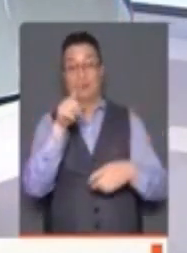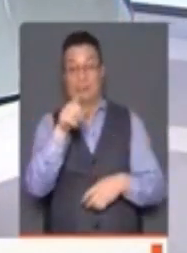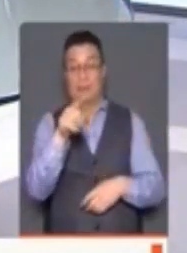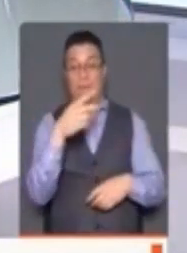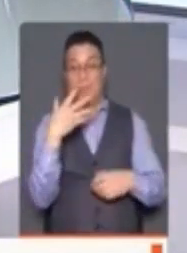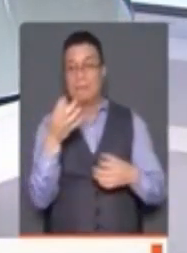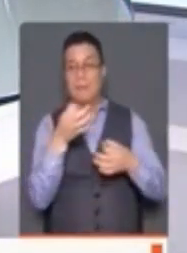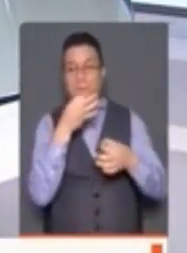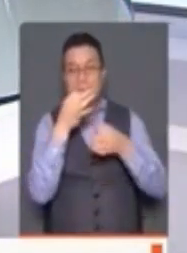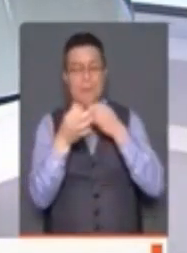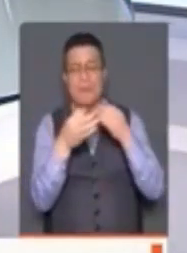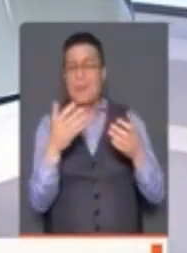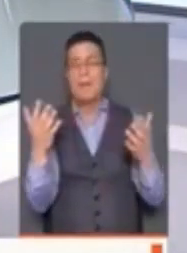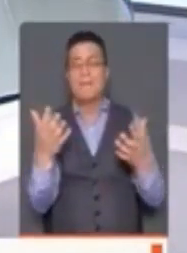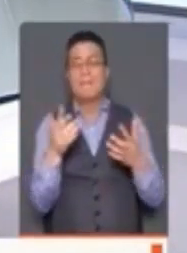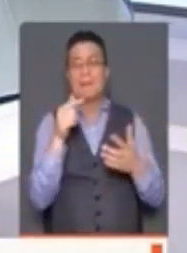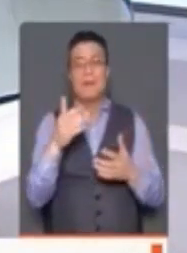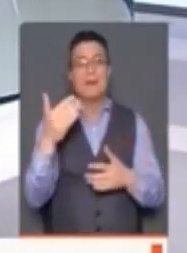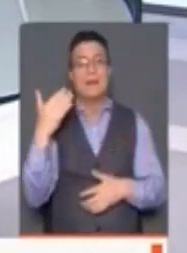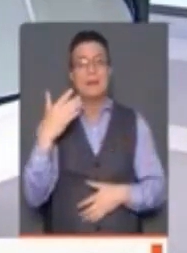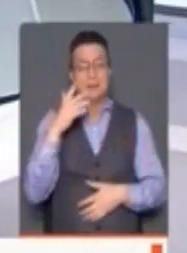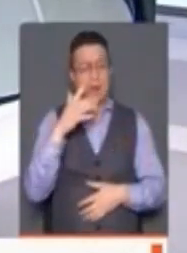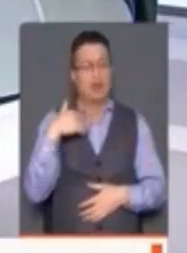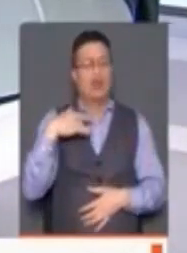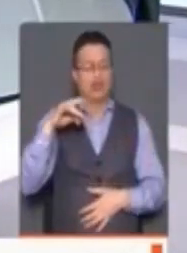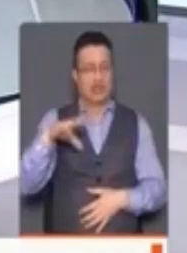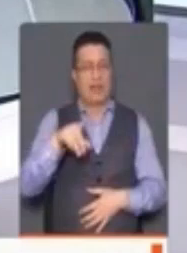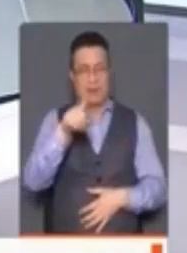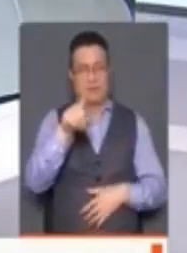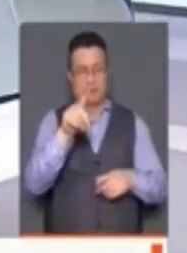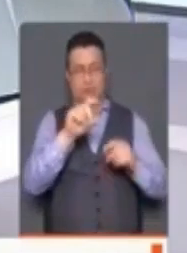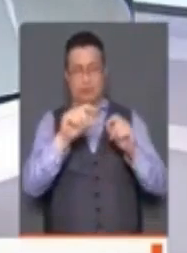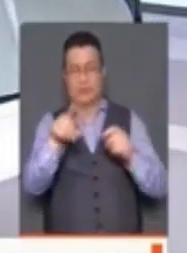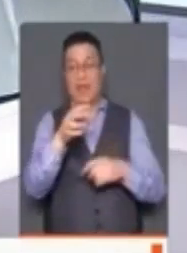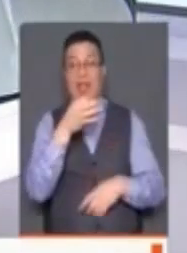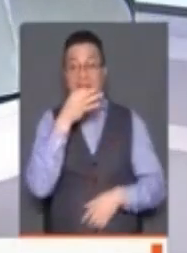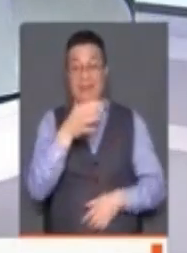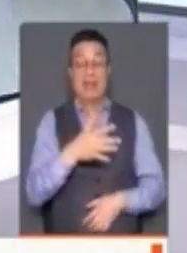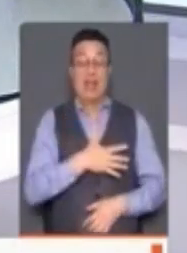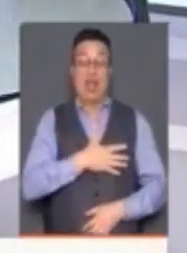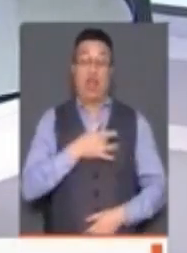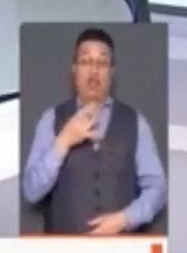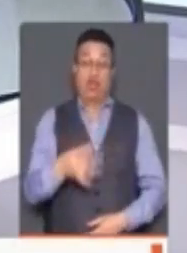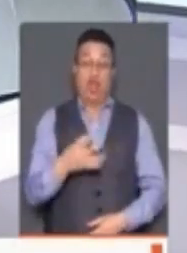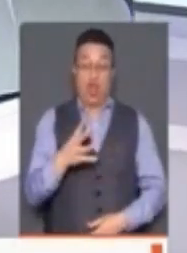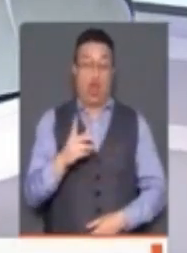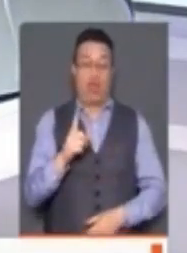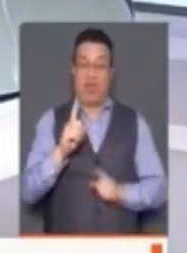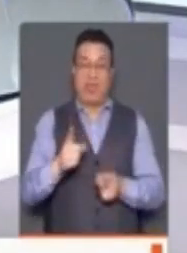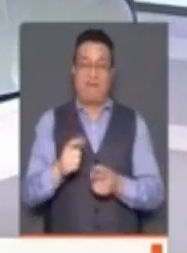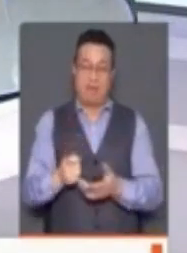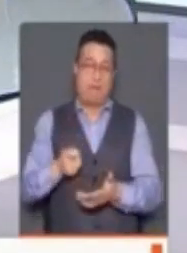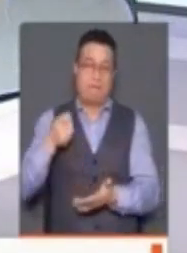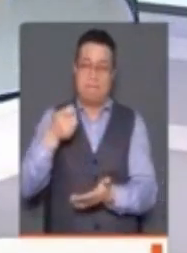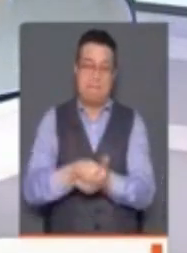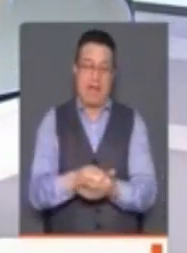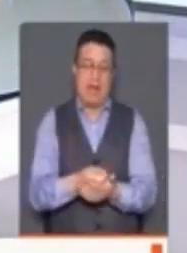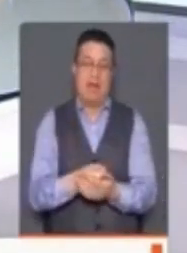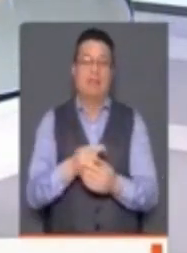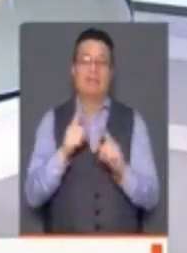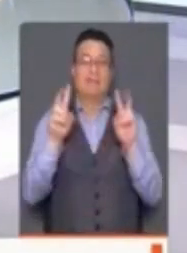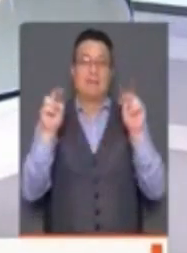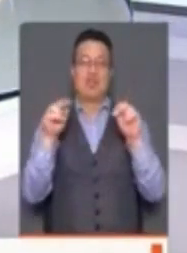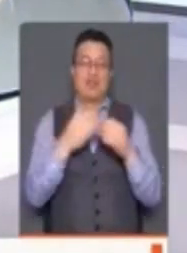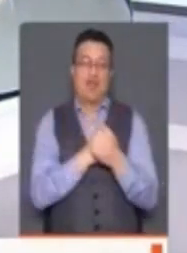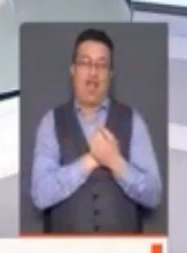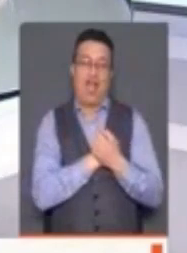saber de qué momento... Yo sé de cuándo. ¿Ah, sí? Sí, ella dice el dolor es el precio que se paga por amor. Amor. Sí. Ella lo dijo